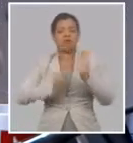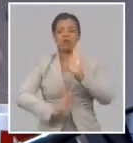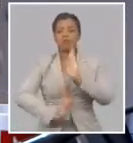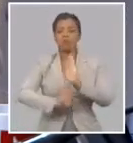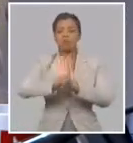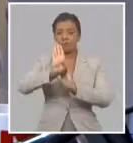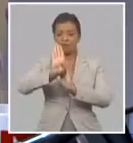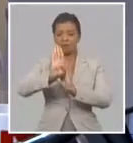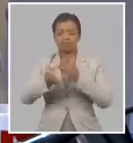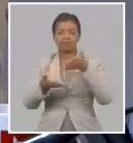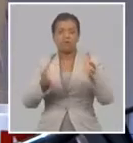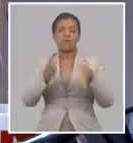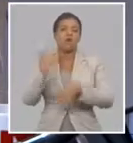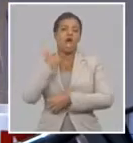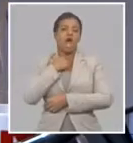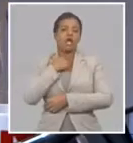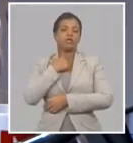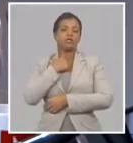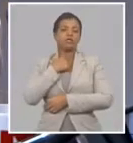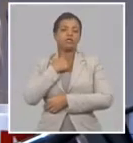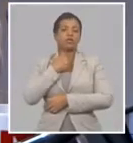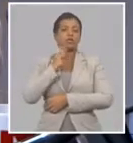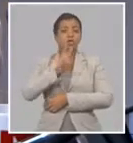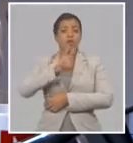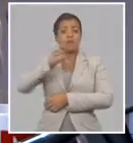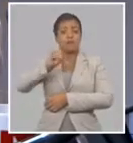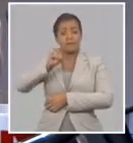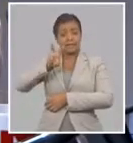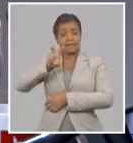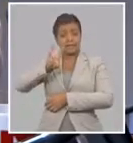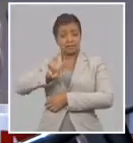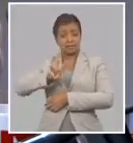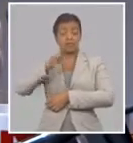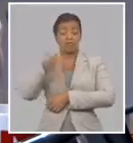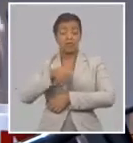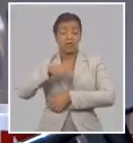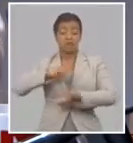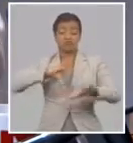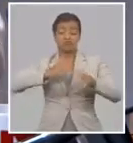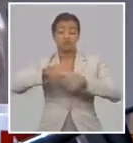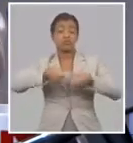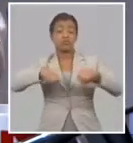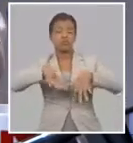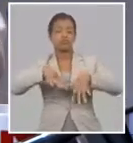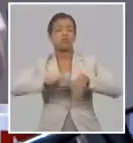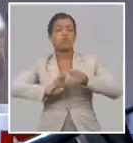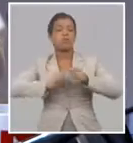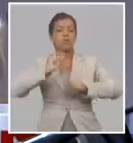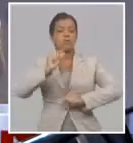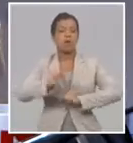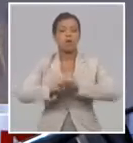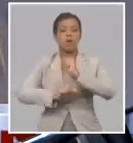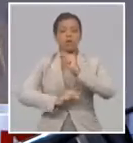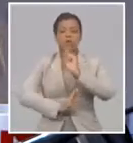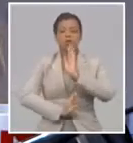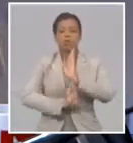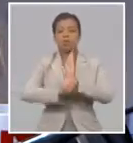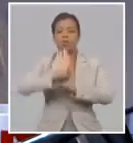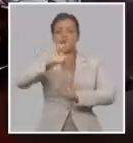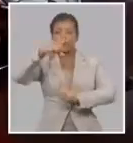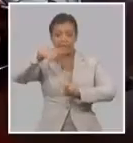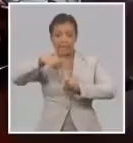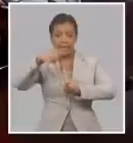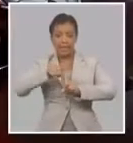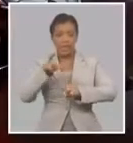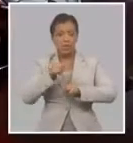que estamos hablando para el año 23 ante este complejo escenario se ha logrado avanzar en muchas tareas muchas invenciones que teníamos en